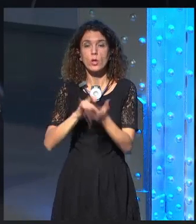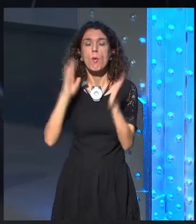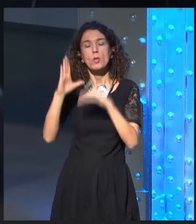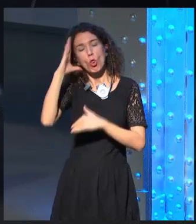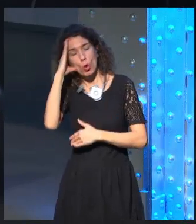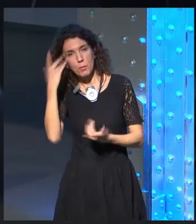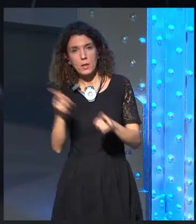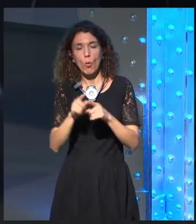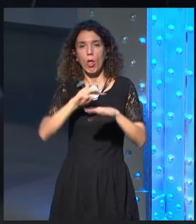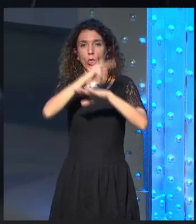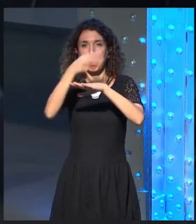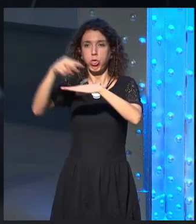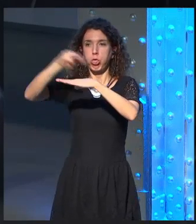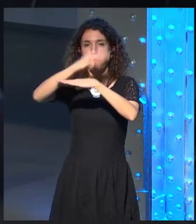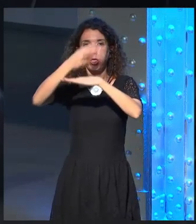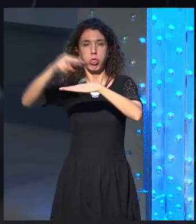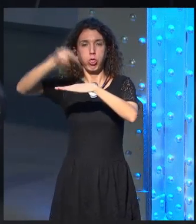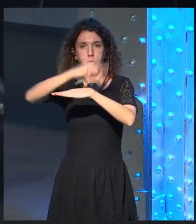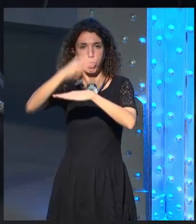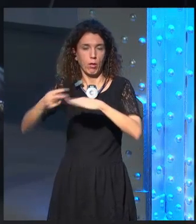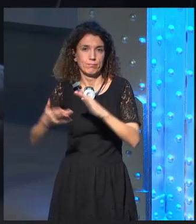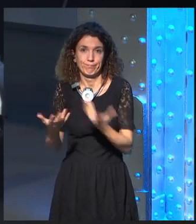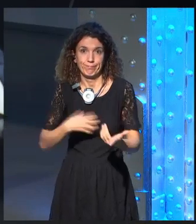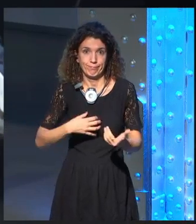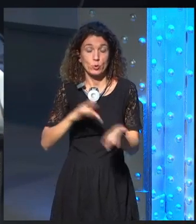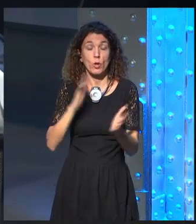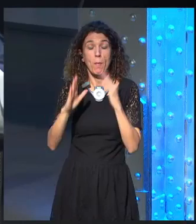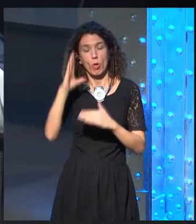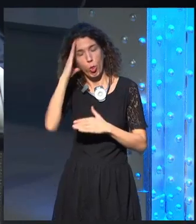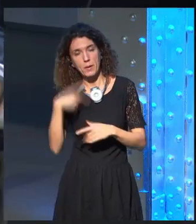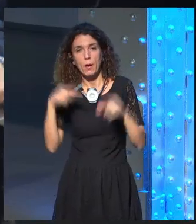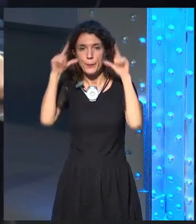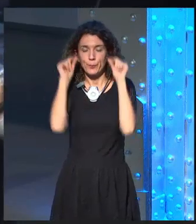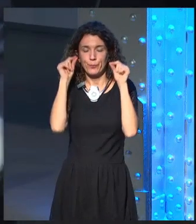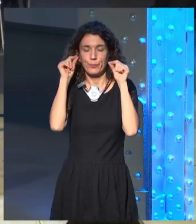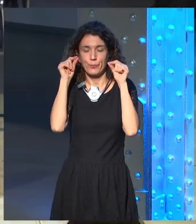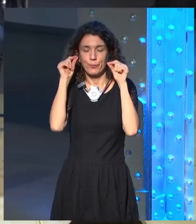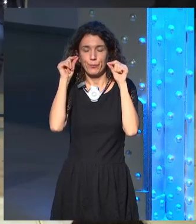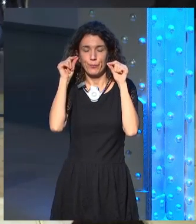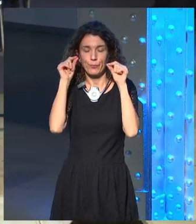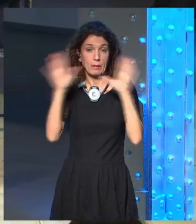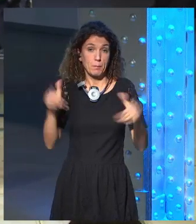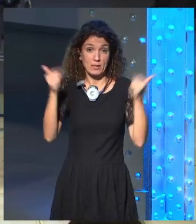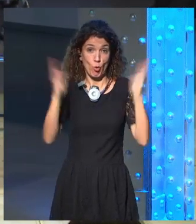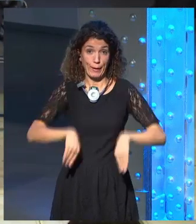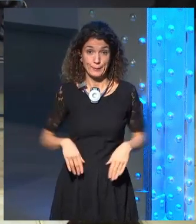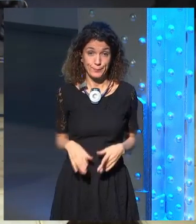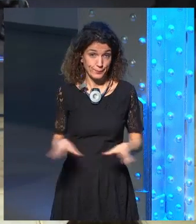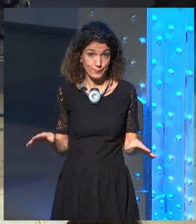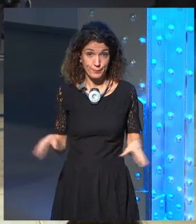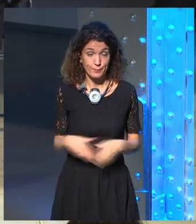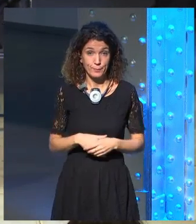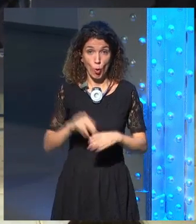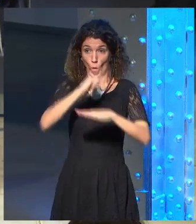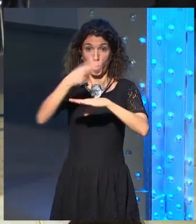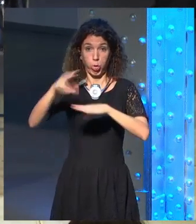momento de irse a dormir, estás flotando todo el día, sí, y básicamente cuando es la hora de irte a dormir, cierras los ojos, y eso es todo lo que haces. Entonces,